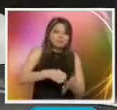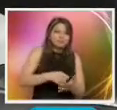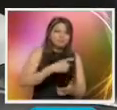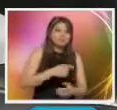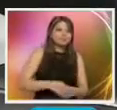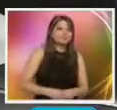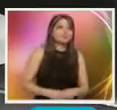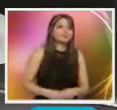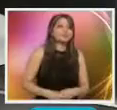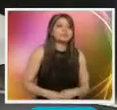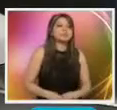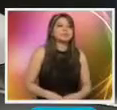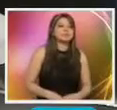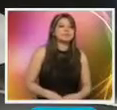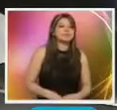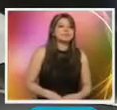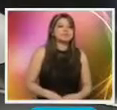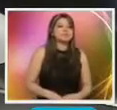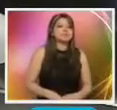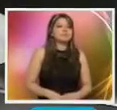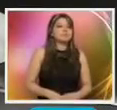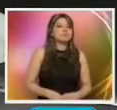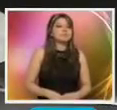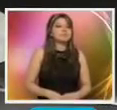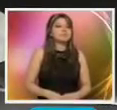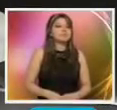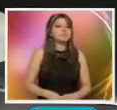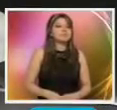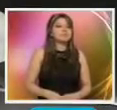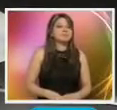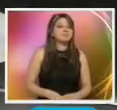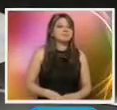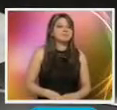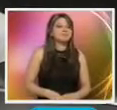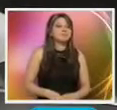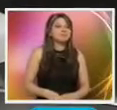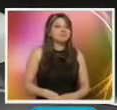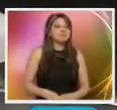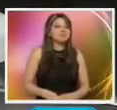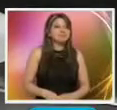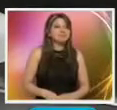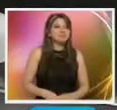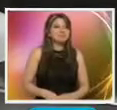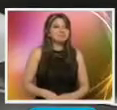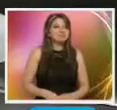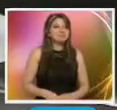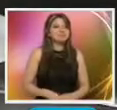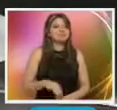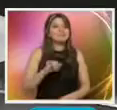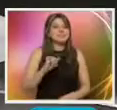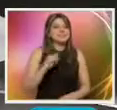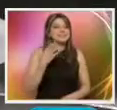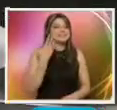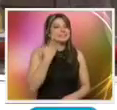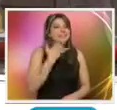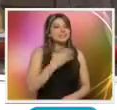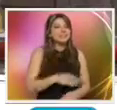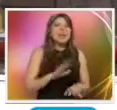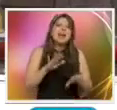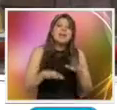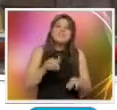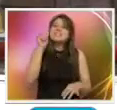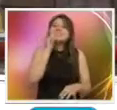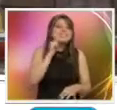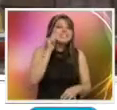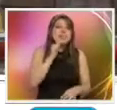se está cocinando. ¿Vale? Qué rico, porque de verdad en muchas ocasiones el atún lo hacemos de una forma muy repetitiva, ¿no?